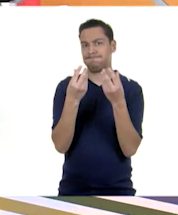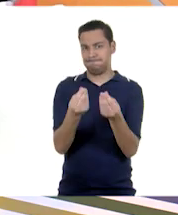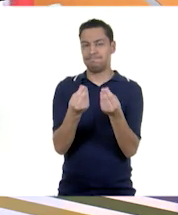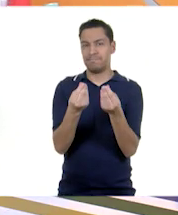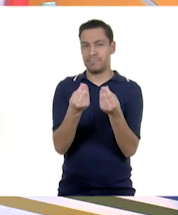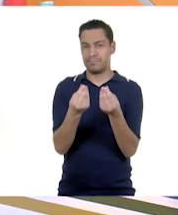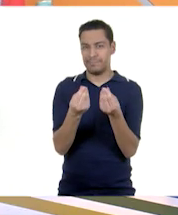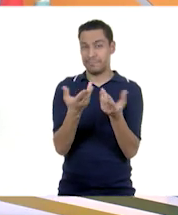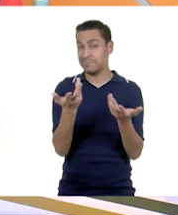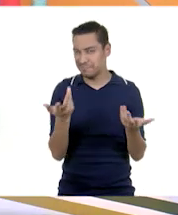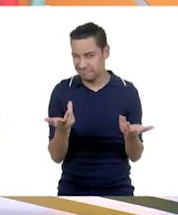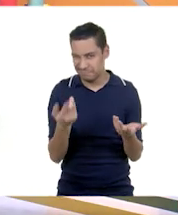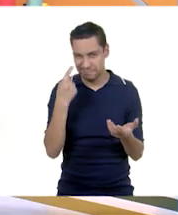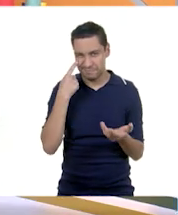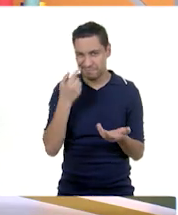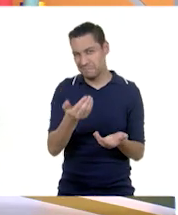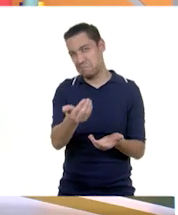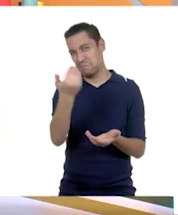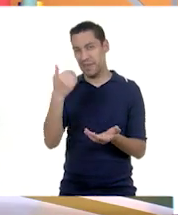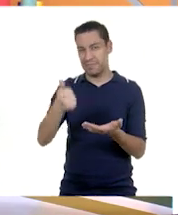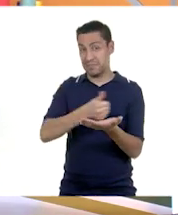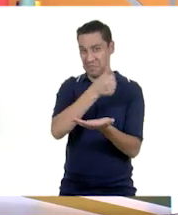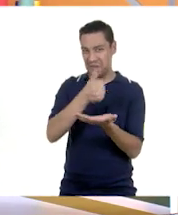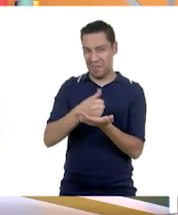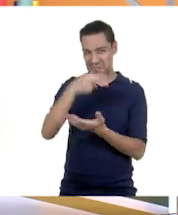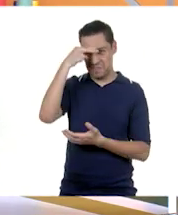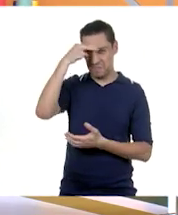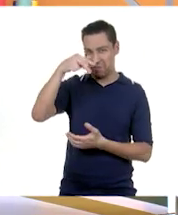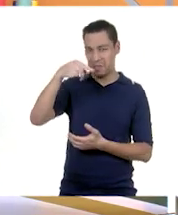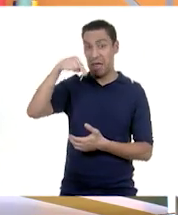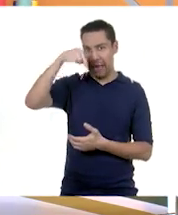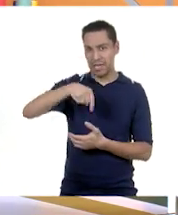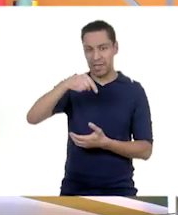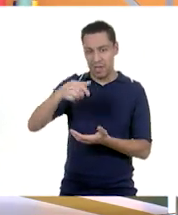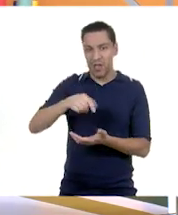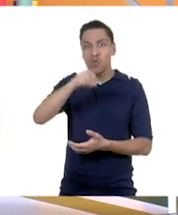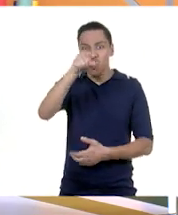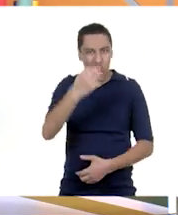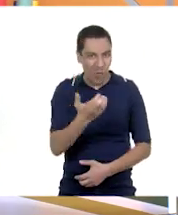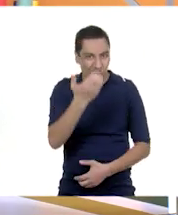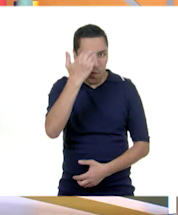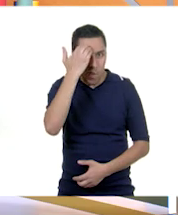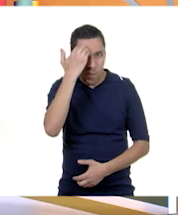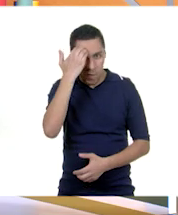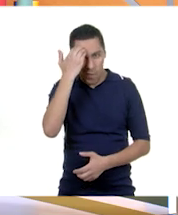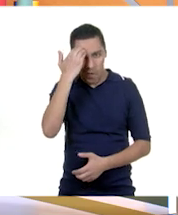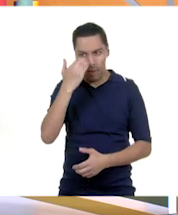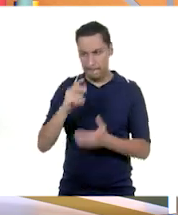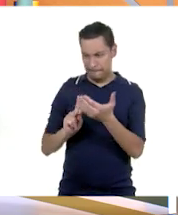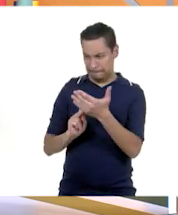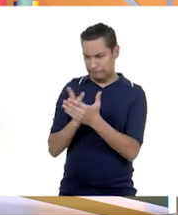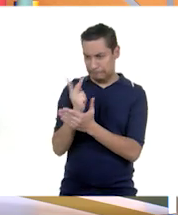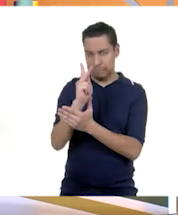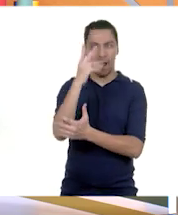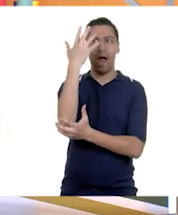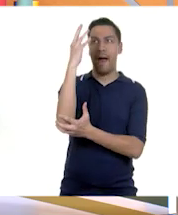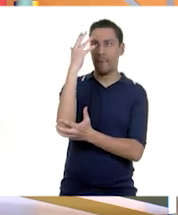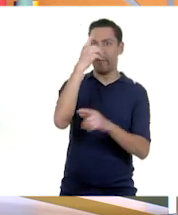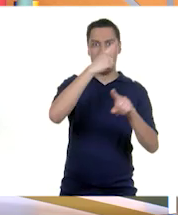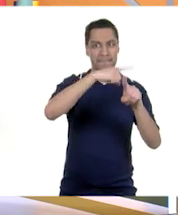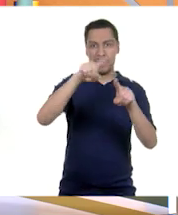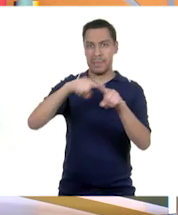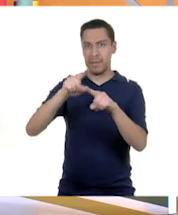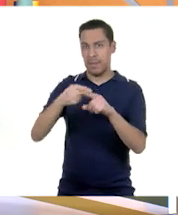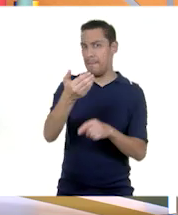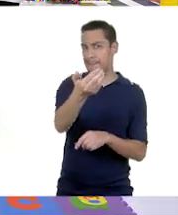comenzamos haciendo un recorrido justo aquí en la Ciudad de México para conocer la gran variedad que tenemos de plantas y de árboles? ¿Están